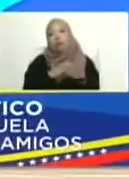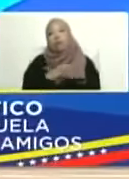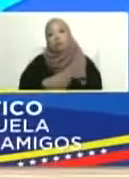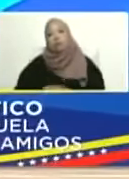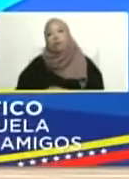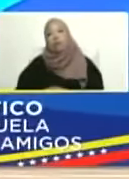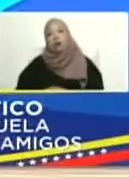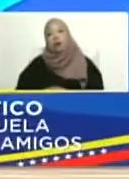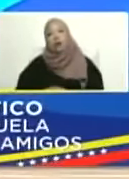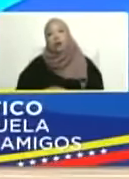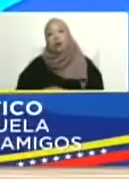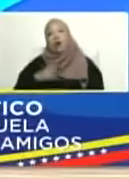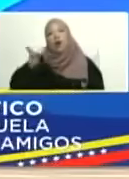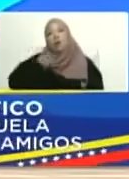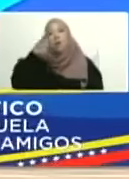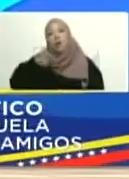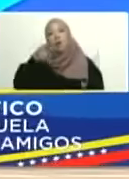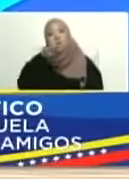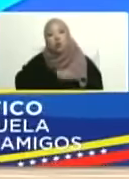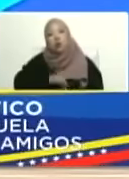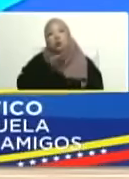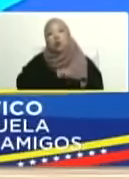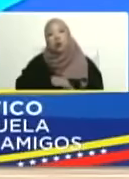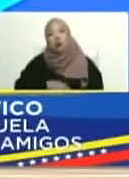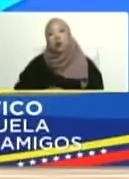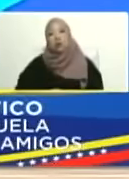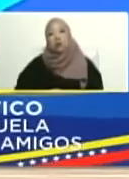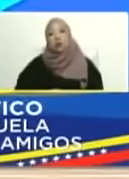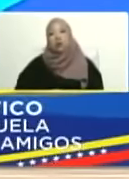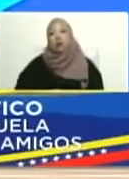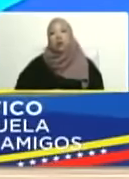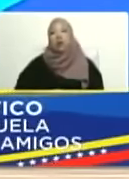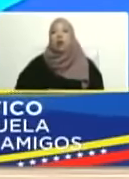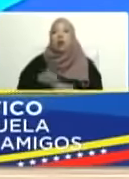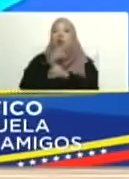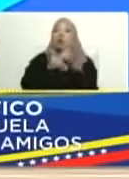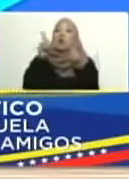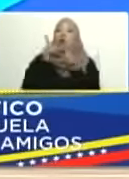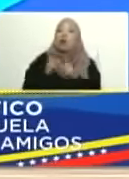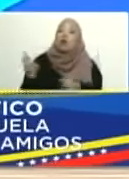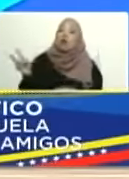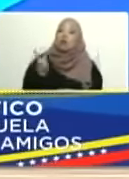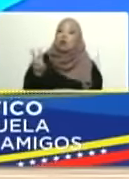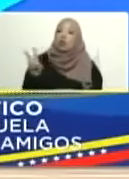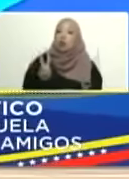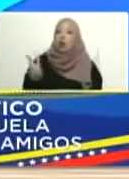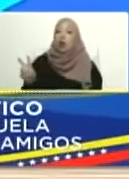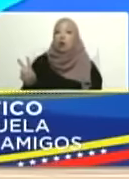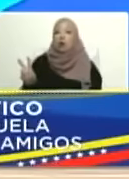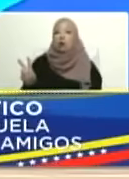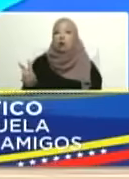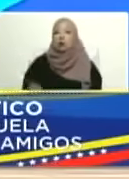educativos, políticos, sociales, de la gran diversidad de lo que es Venezuela.